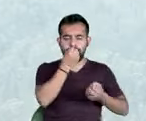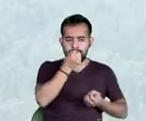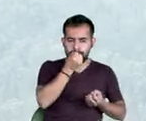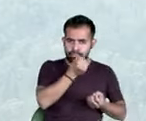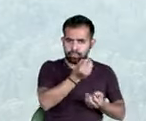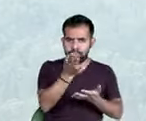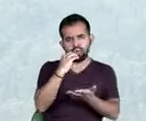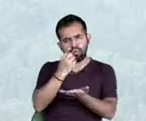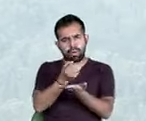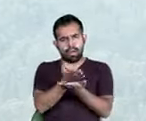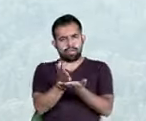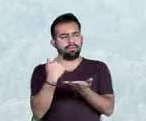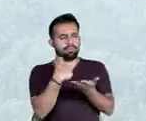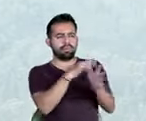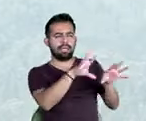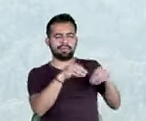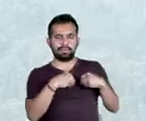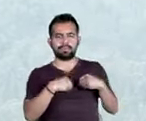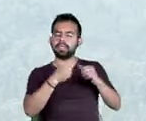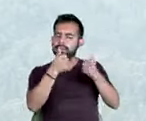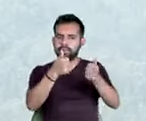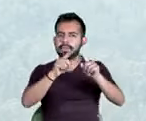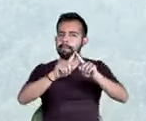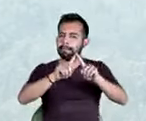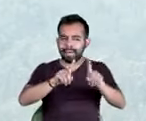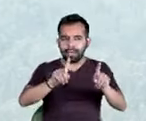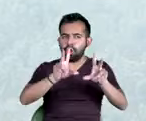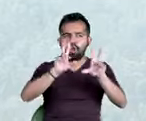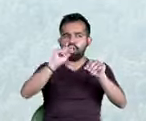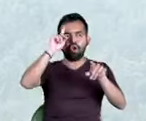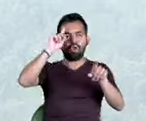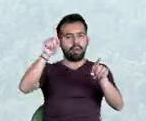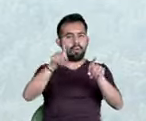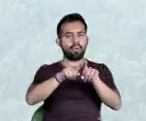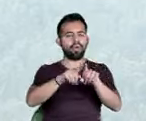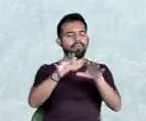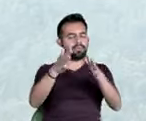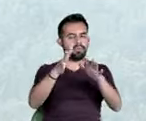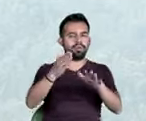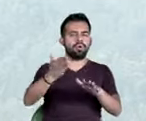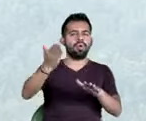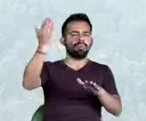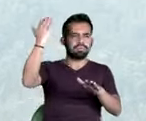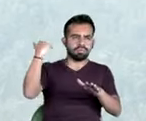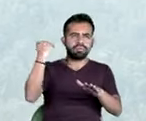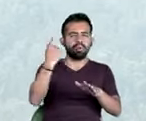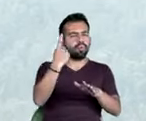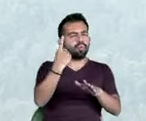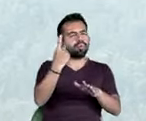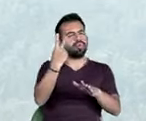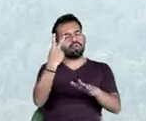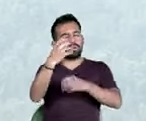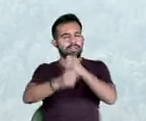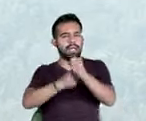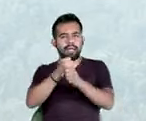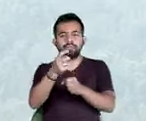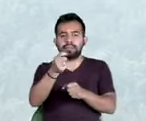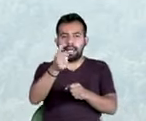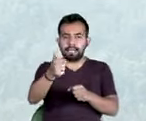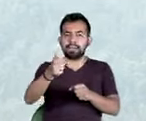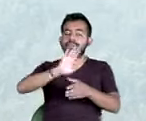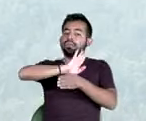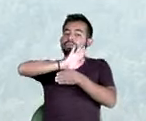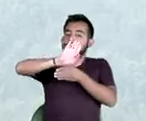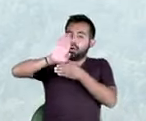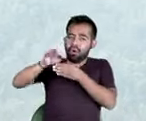Lo que no estamos de acuerdo es que de la recomendación que se hizo hace más de un año, casi 2 años ya, se haya tomado todo ese